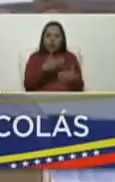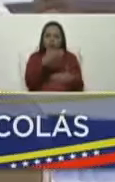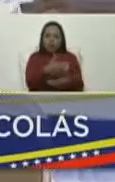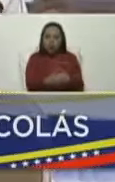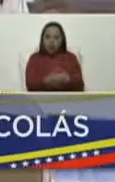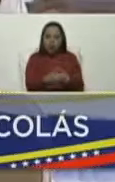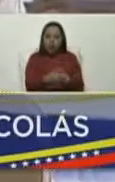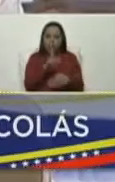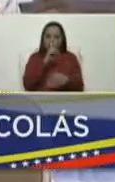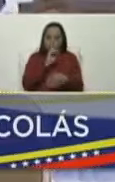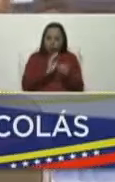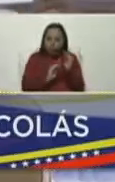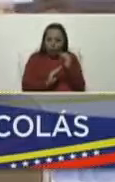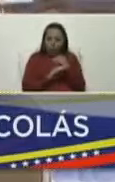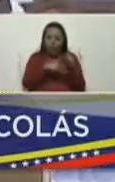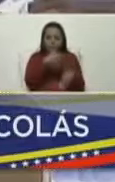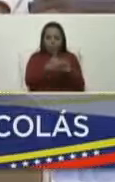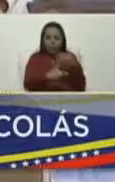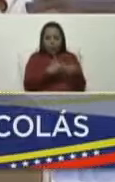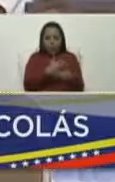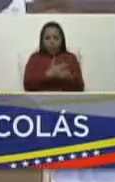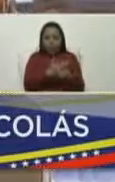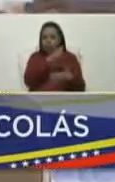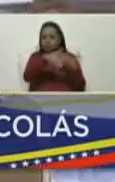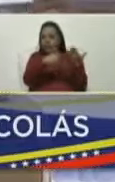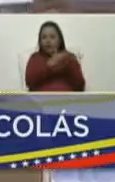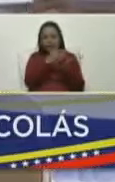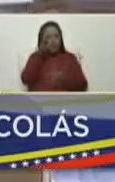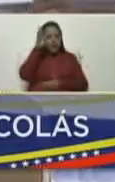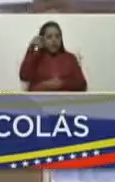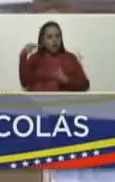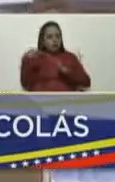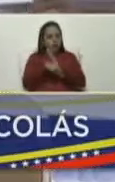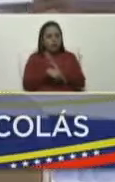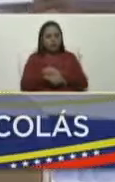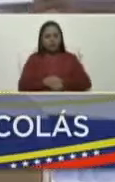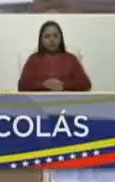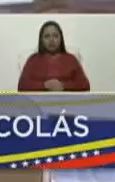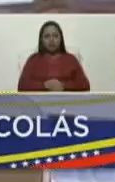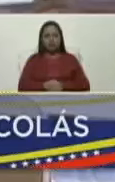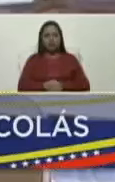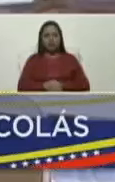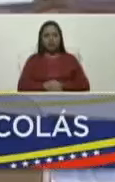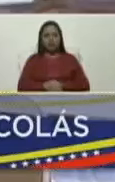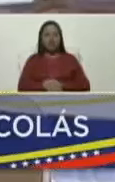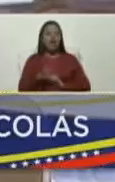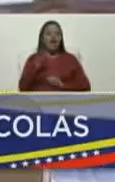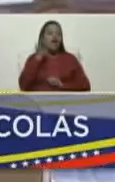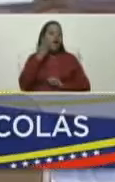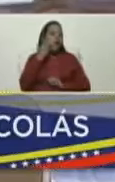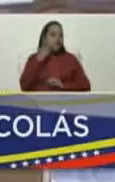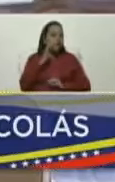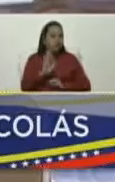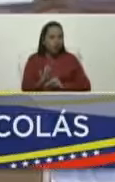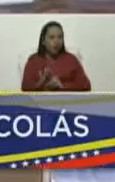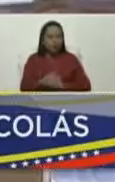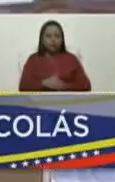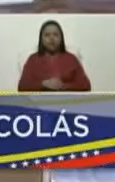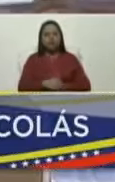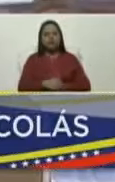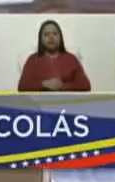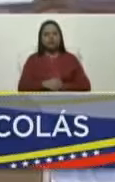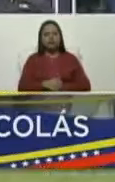a poco va lejos, va a profundidad. Por ejemplo,